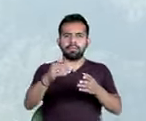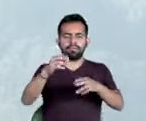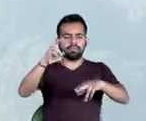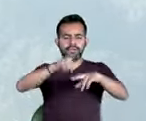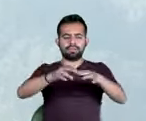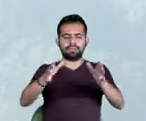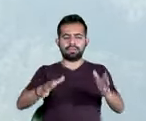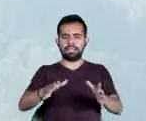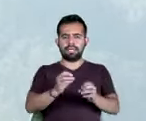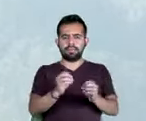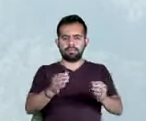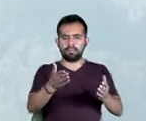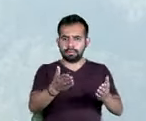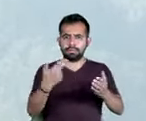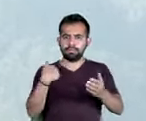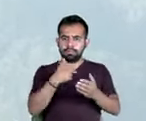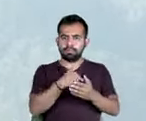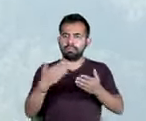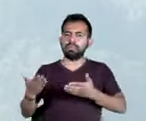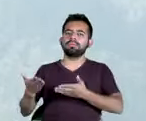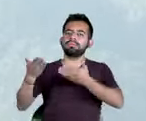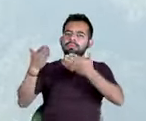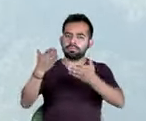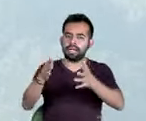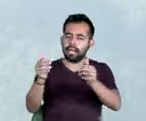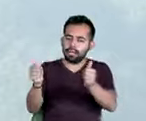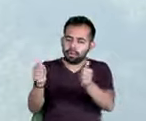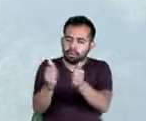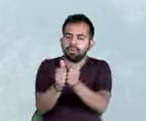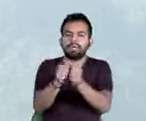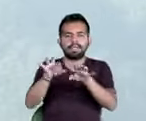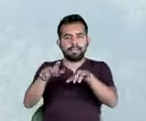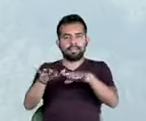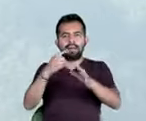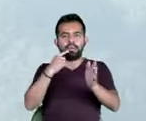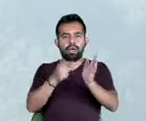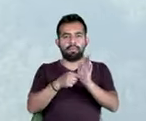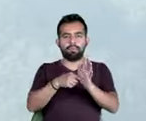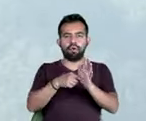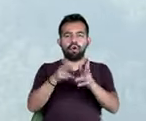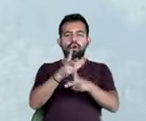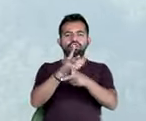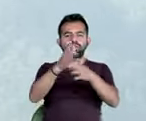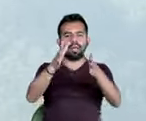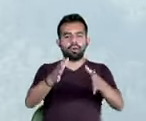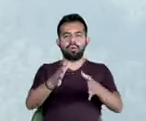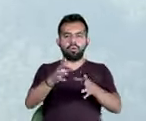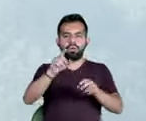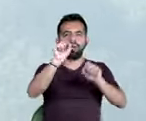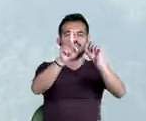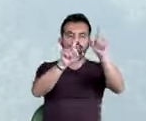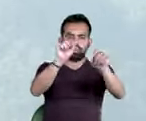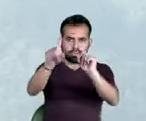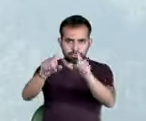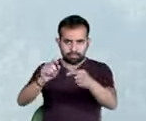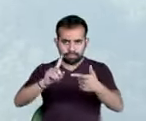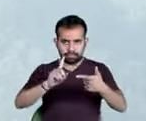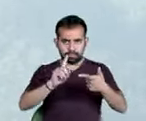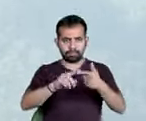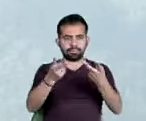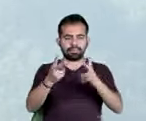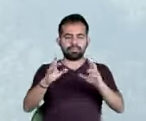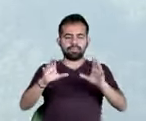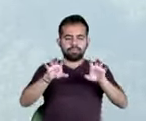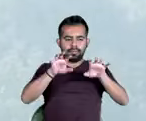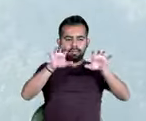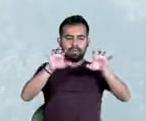tendrá también gran promoción de parte de las secretarías, por ejemplo, con los consejos consultivos y con gabinetes en el territorio que lo